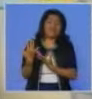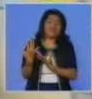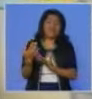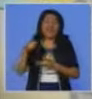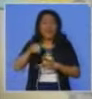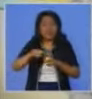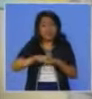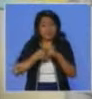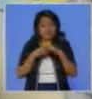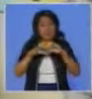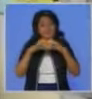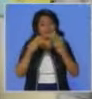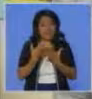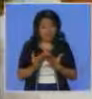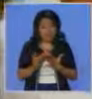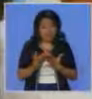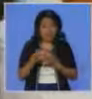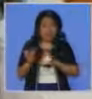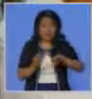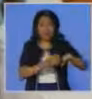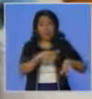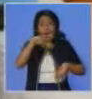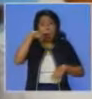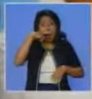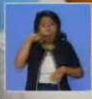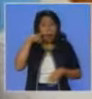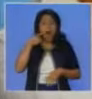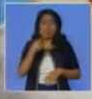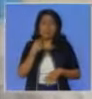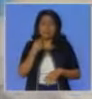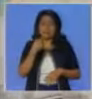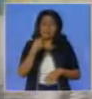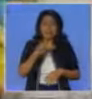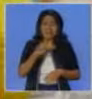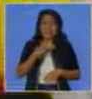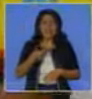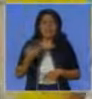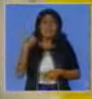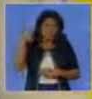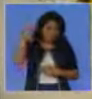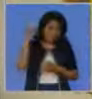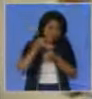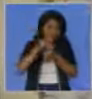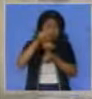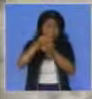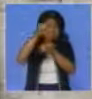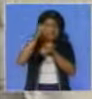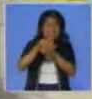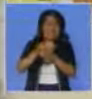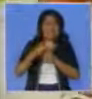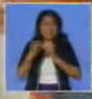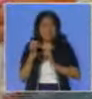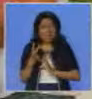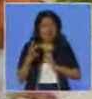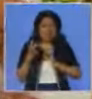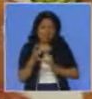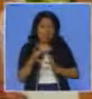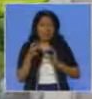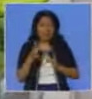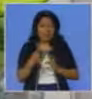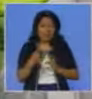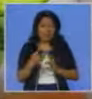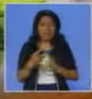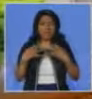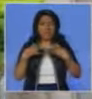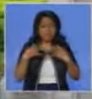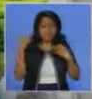unidad médica con una mezcla entre molestia y decepción. Había llegado con un fuerte dolor en la columna, bronquitis y otras dolencias. Y